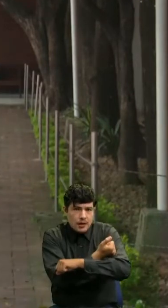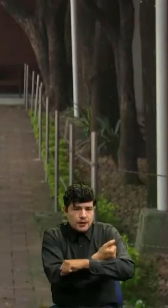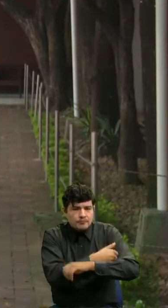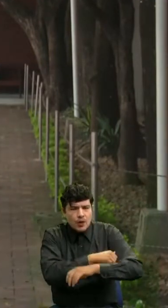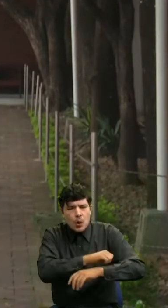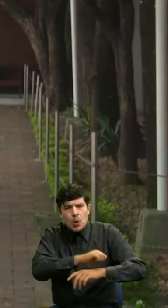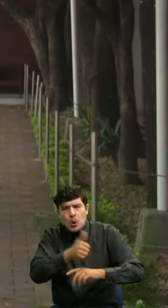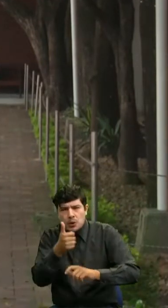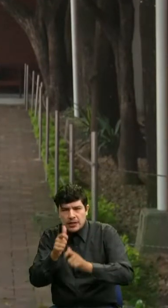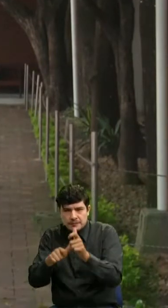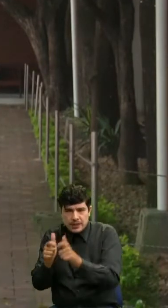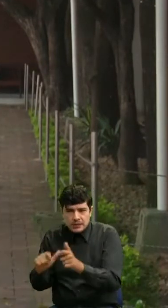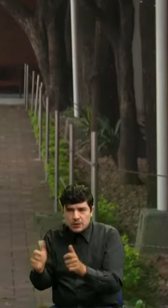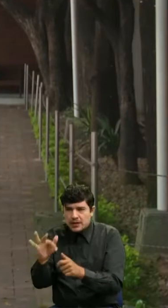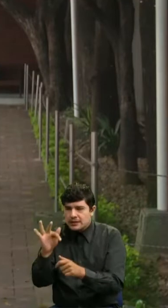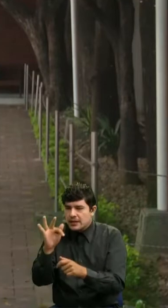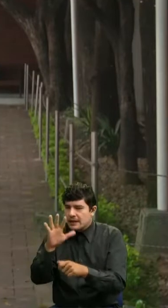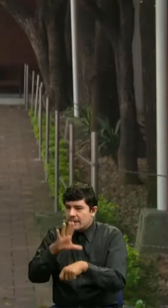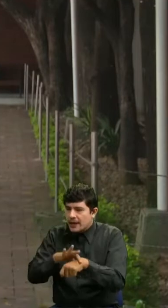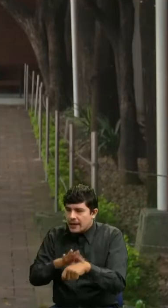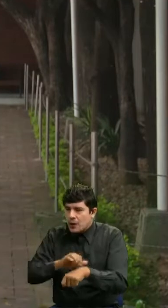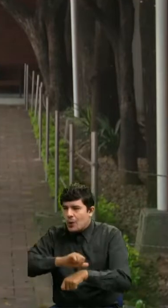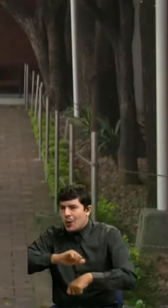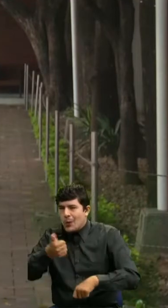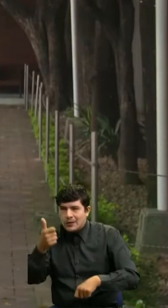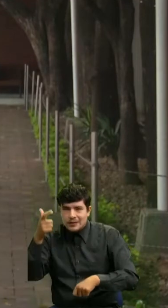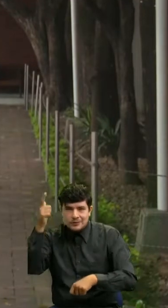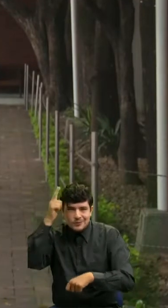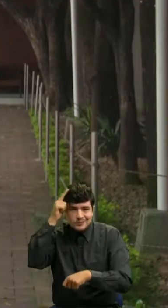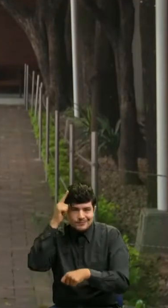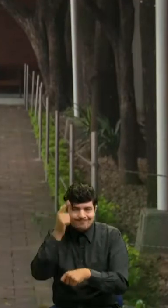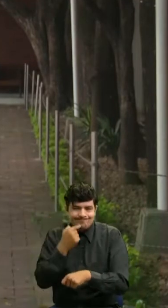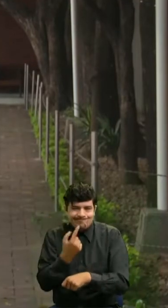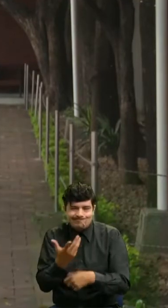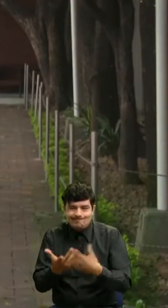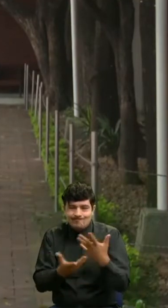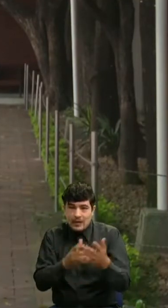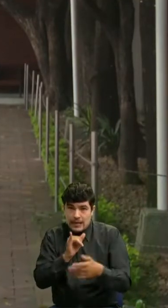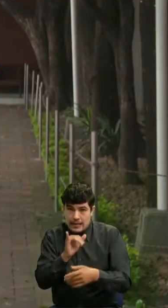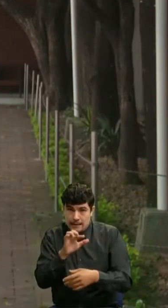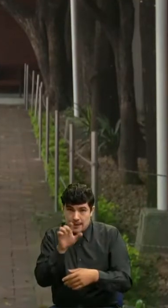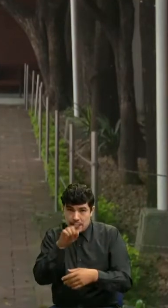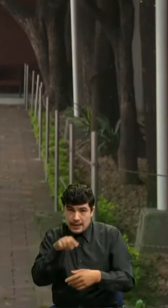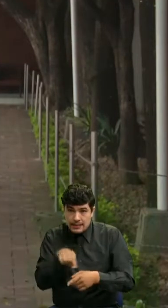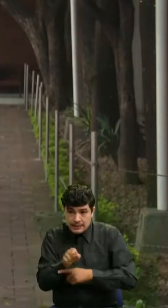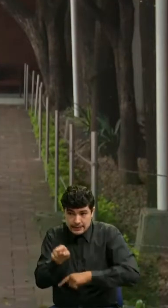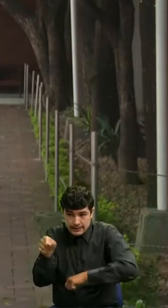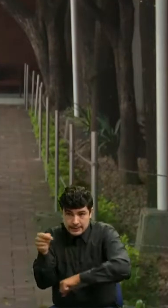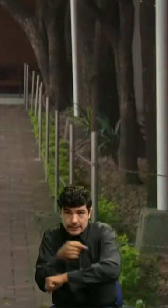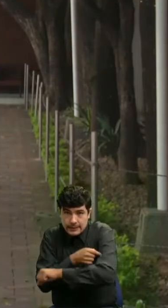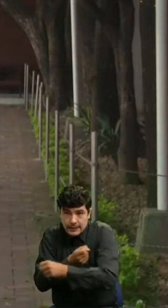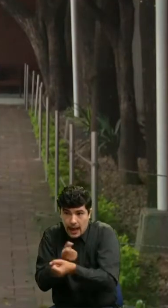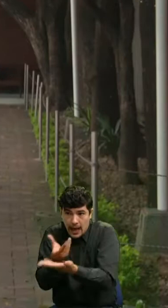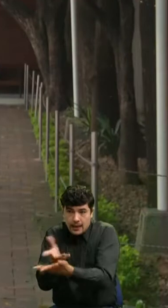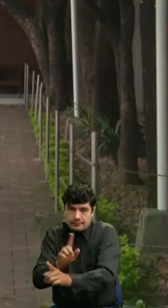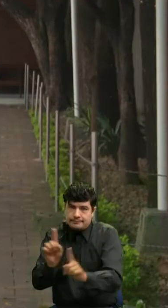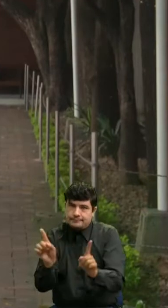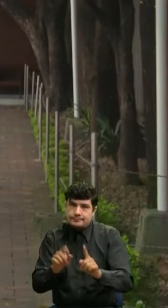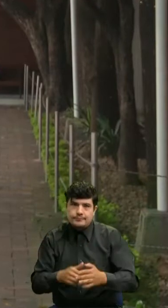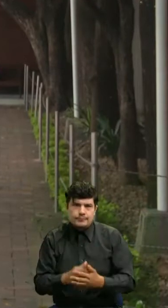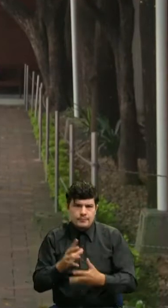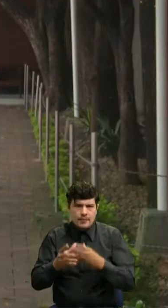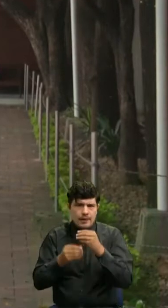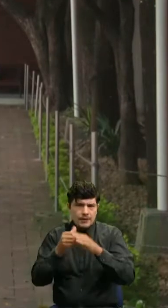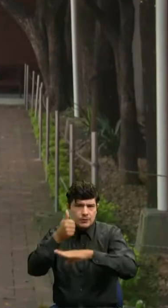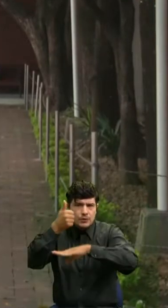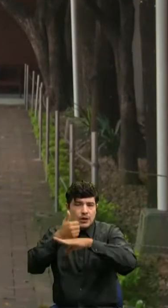enfermeros y otros médicos han manifestados en algunas ips de la ciudad esto biológico no llegarán pero lo que también han dicho las autoridades es